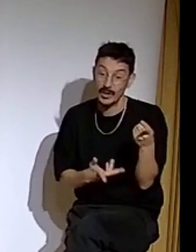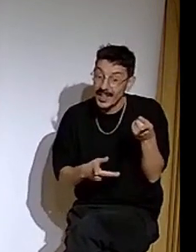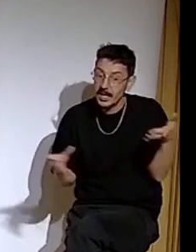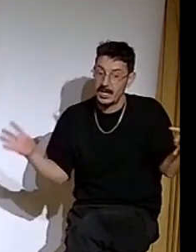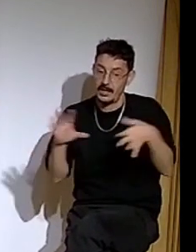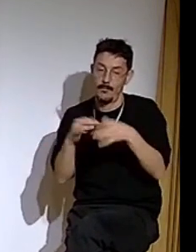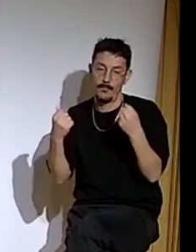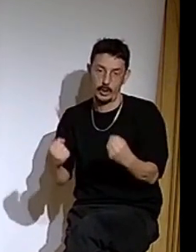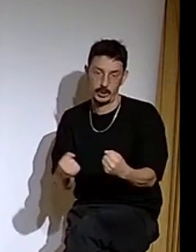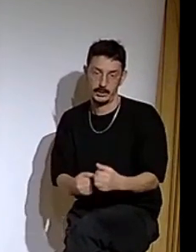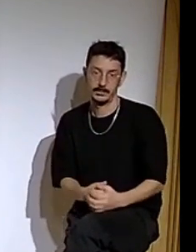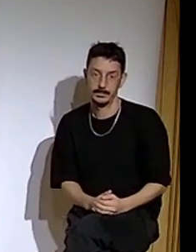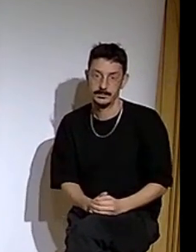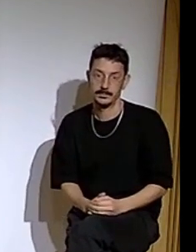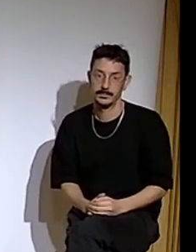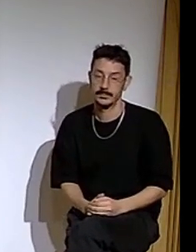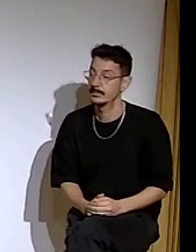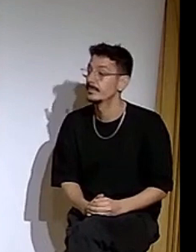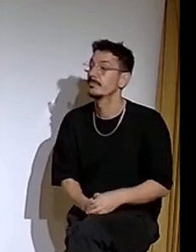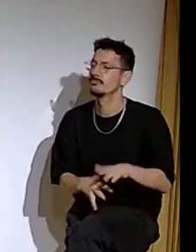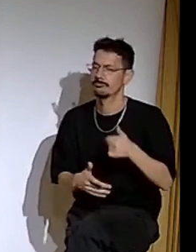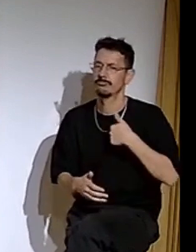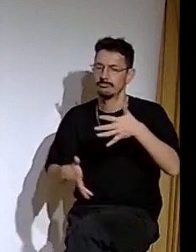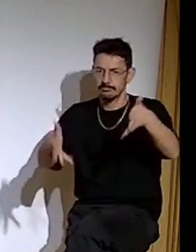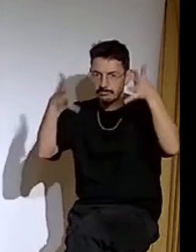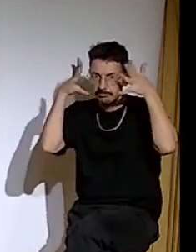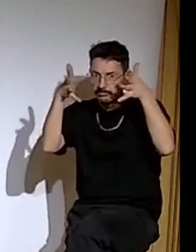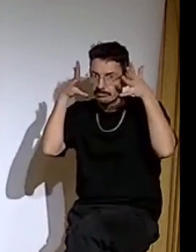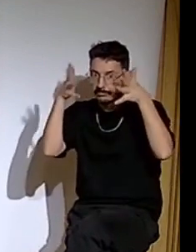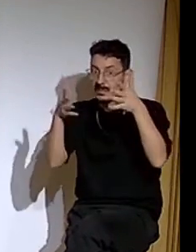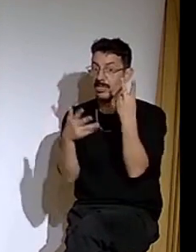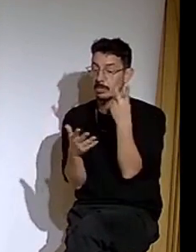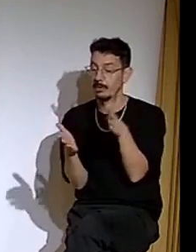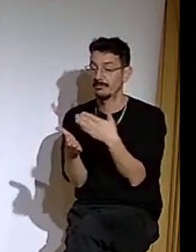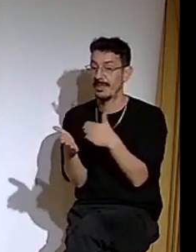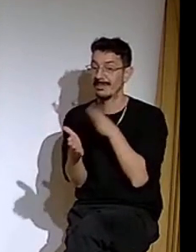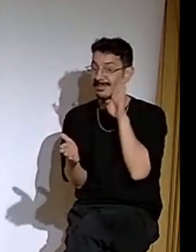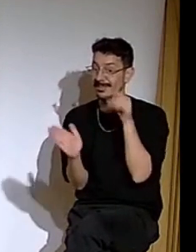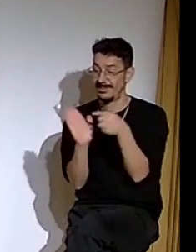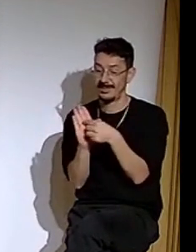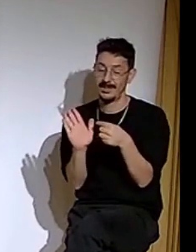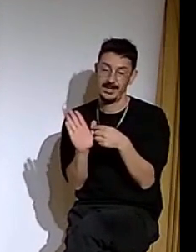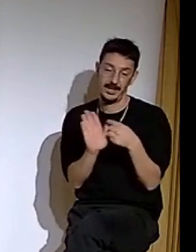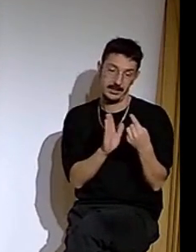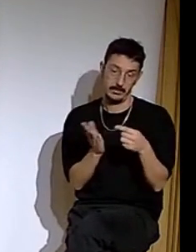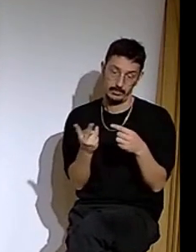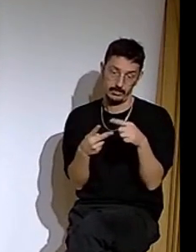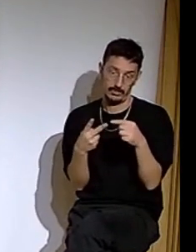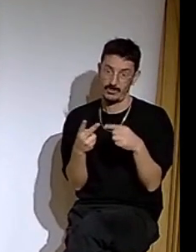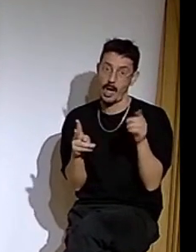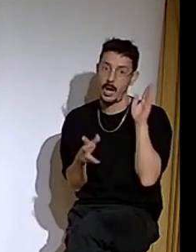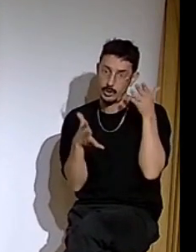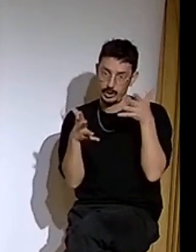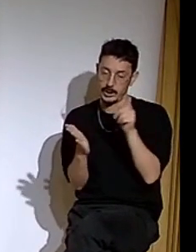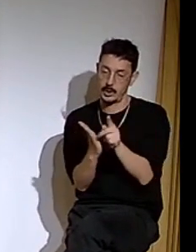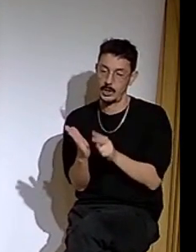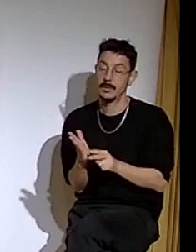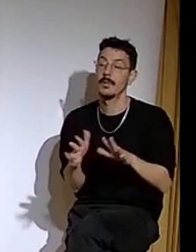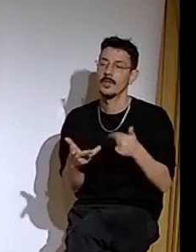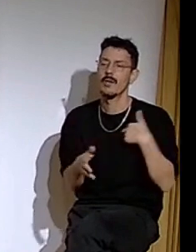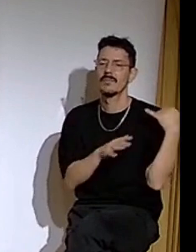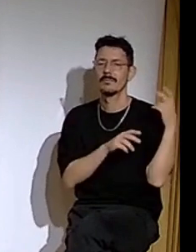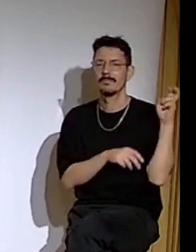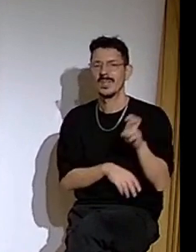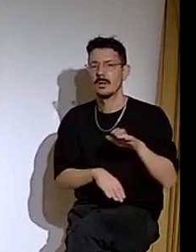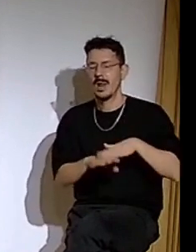y os aconsejo mucho estos dos facciones Entonces yo ahora vengo a hablar de un poco de algo un